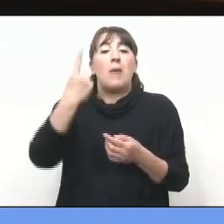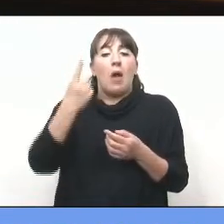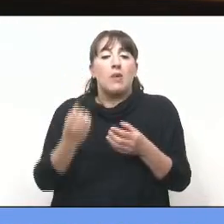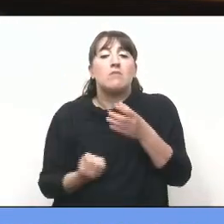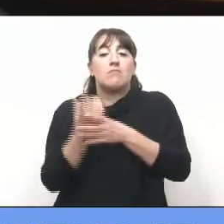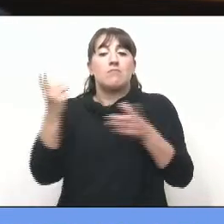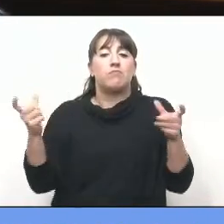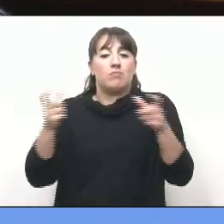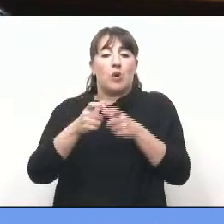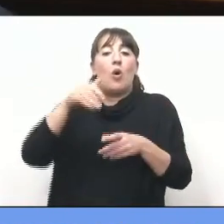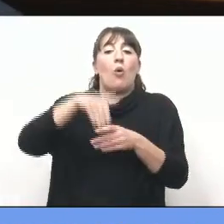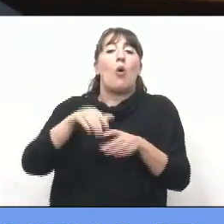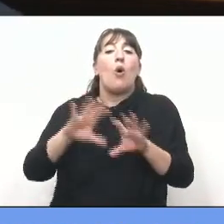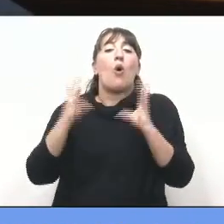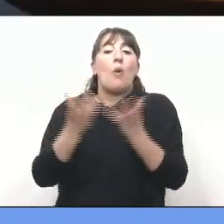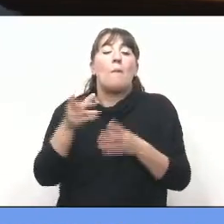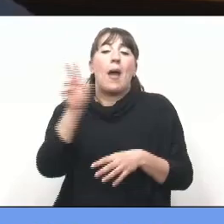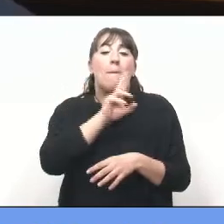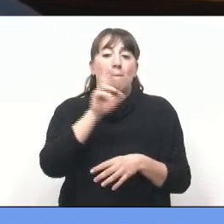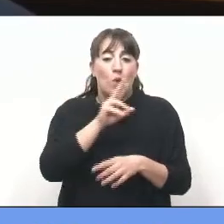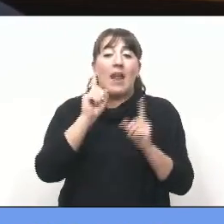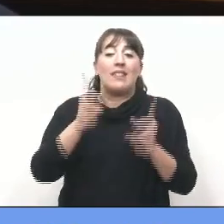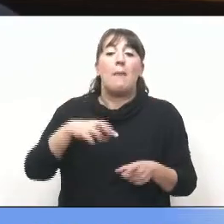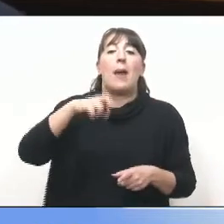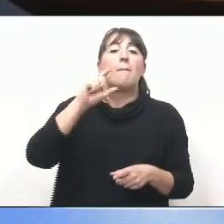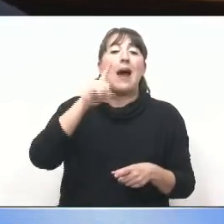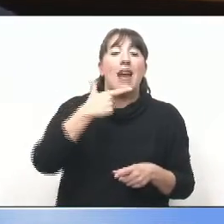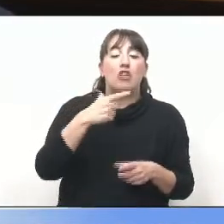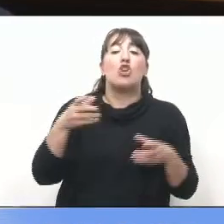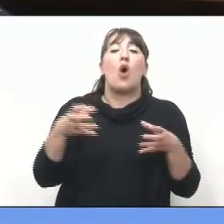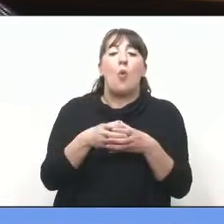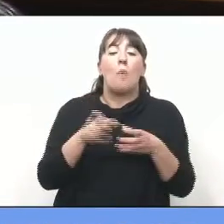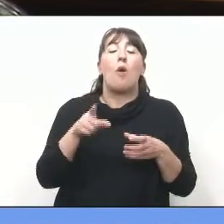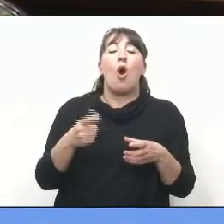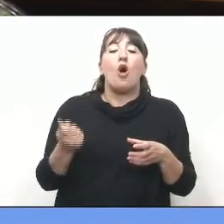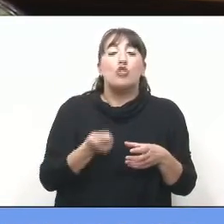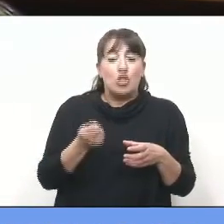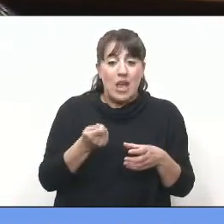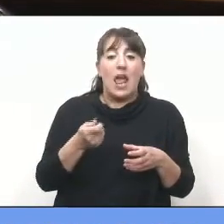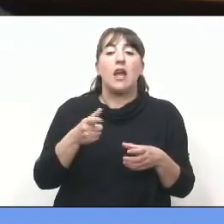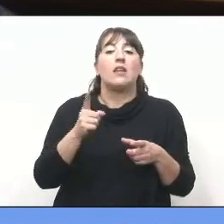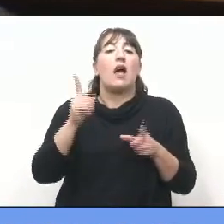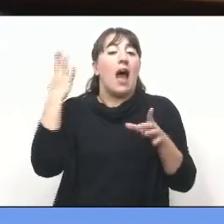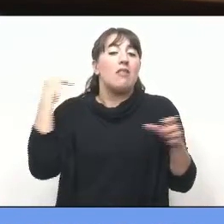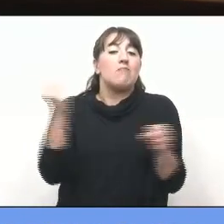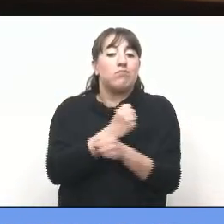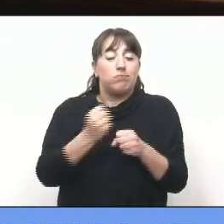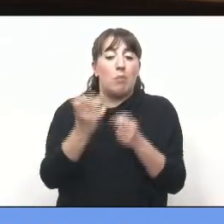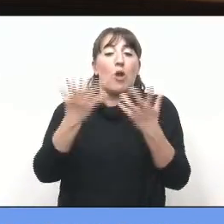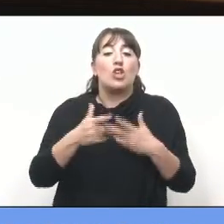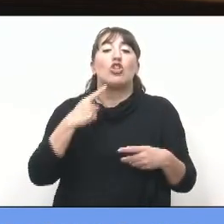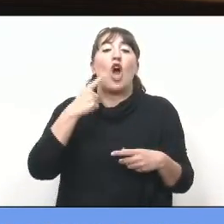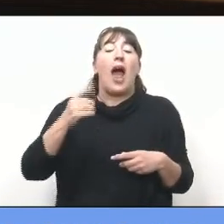sufragio universal para las mujeres y alfredo palacio también del partido socialista lo concretó en un proyecto de ley en 1911